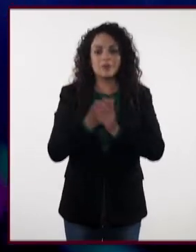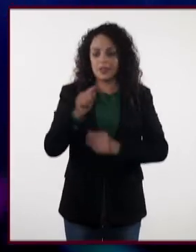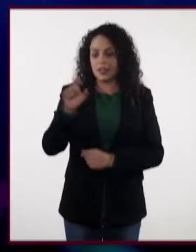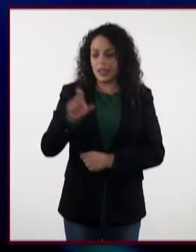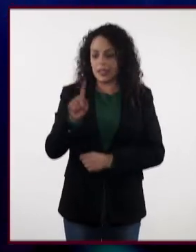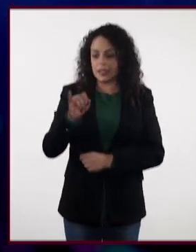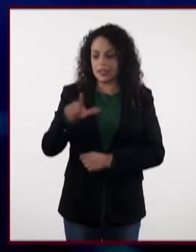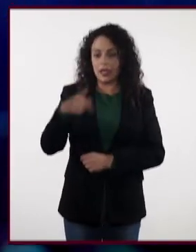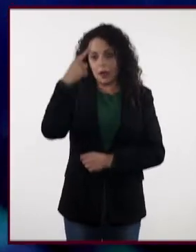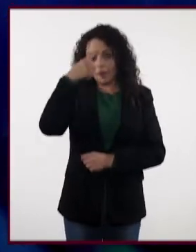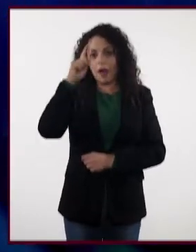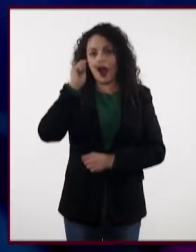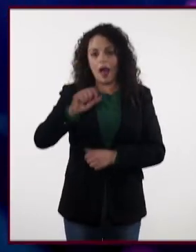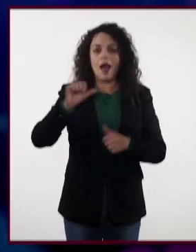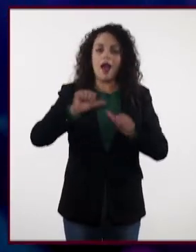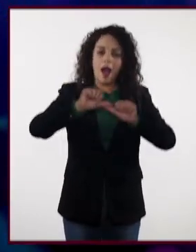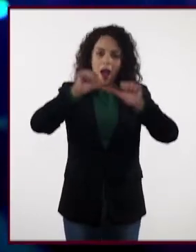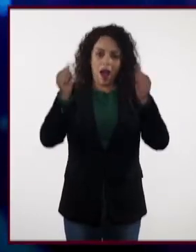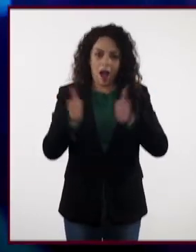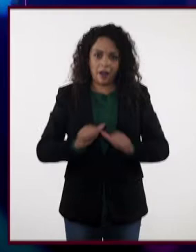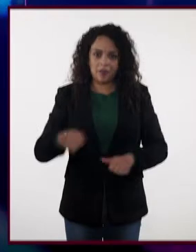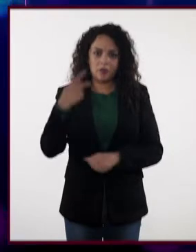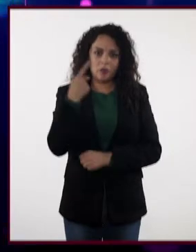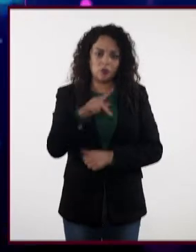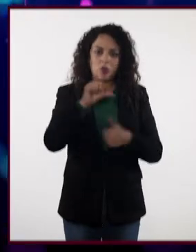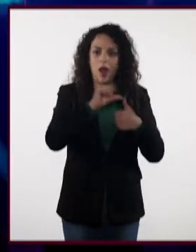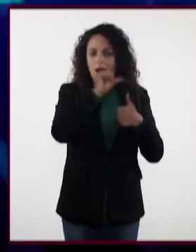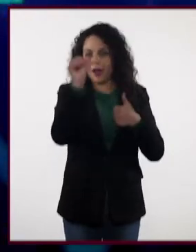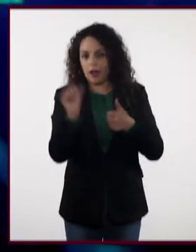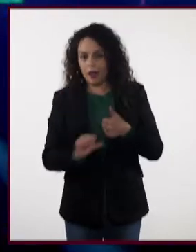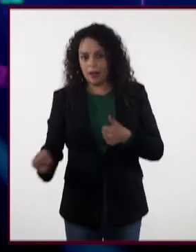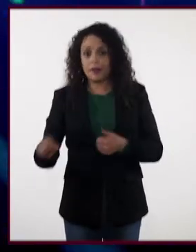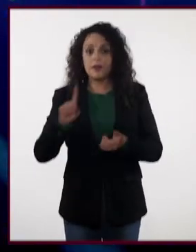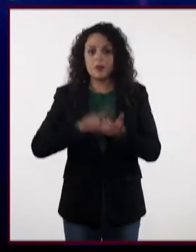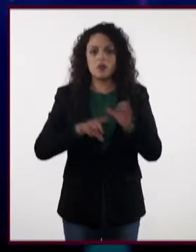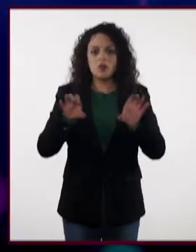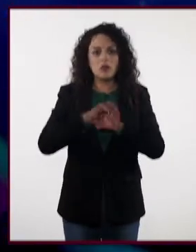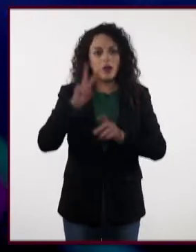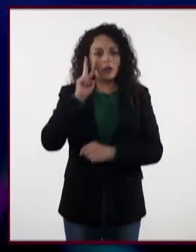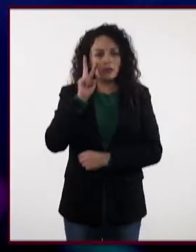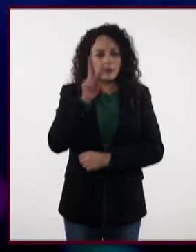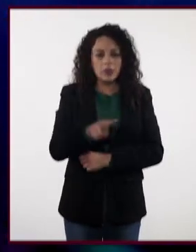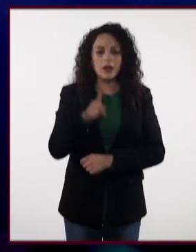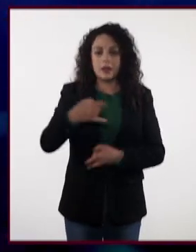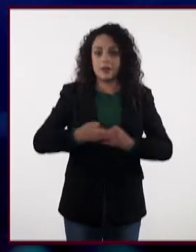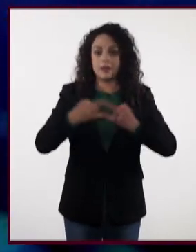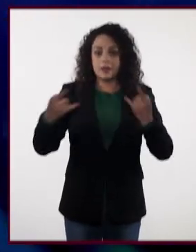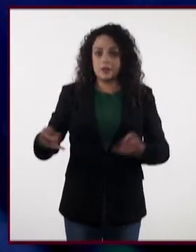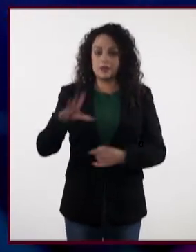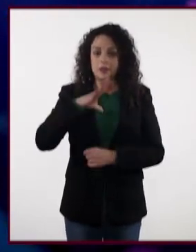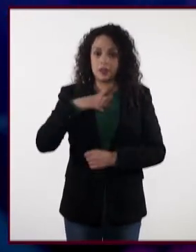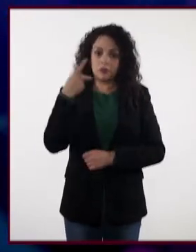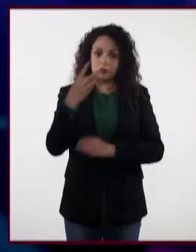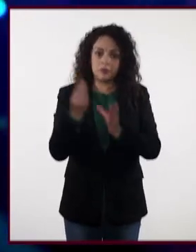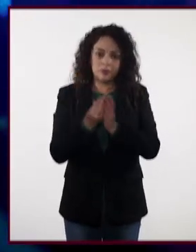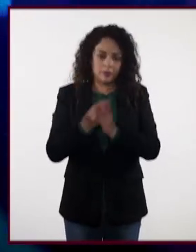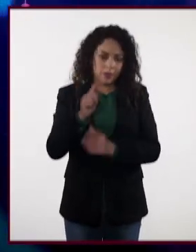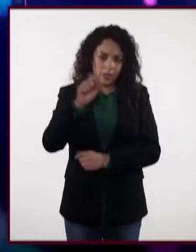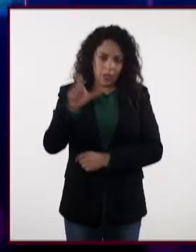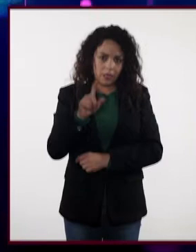arte popular y a la artesanía. Y toda esta parte de la cosmovisión y la historia que guarda el textil me